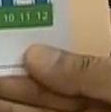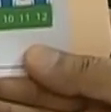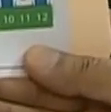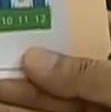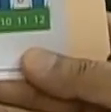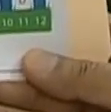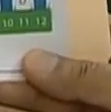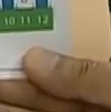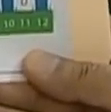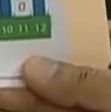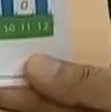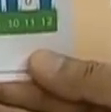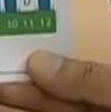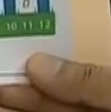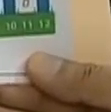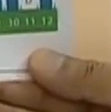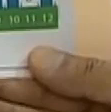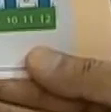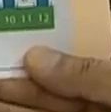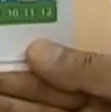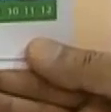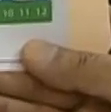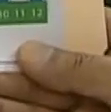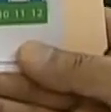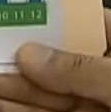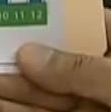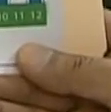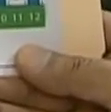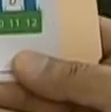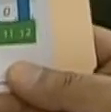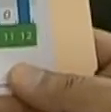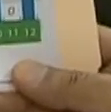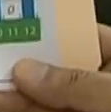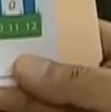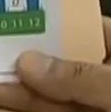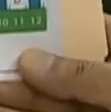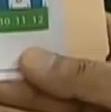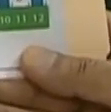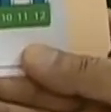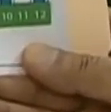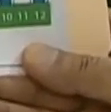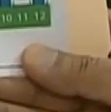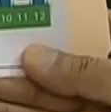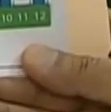El día de ayer tuvimos un día extraño, atípico, de 0 casos.